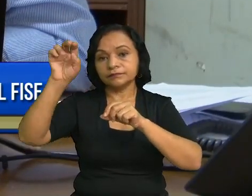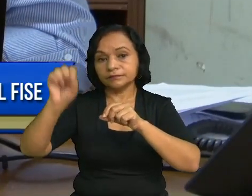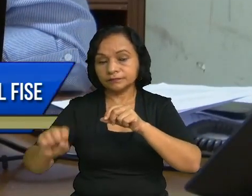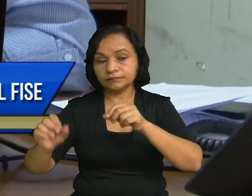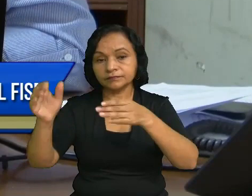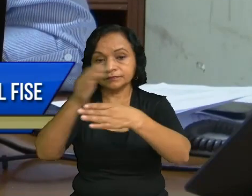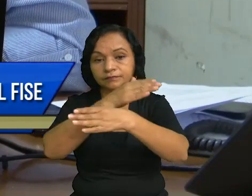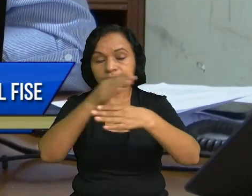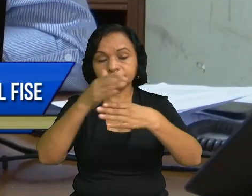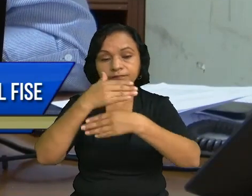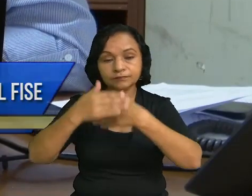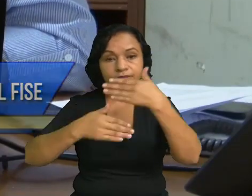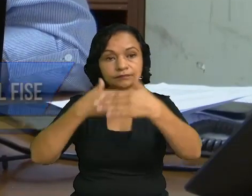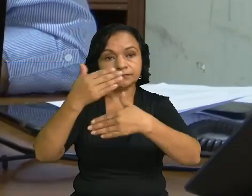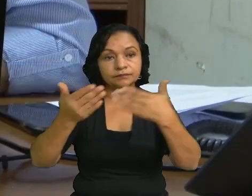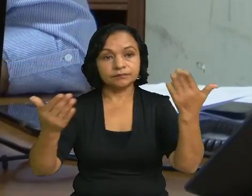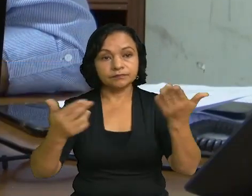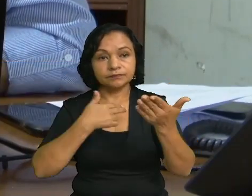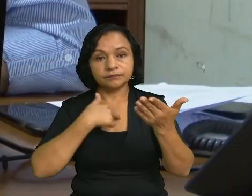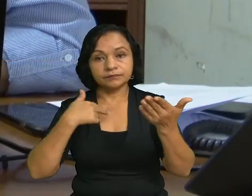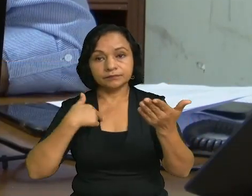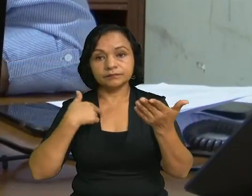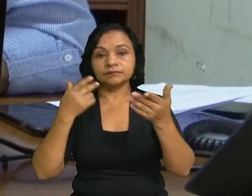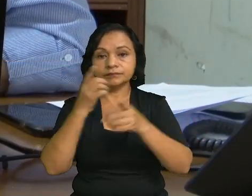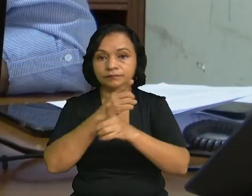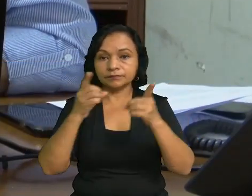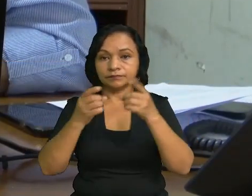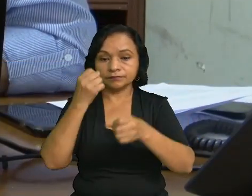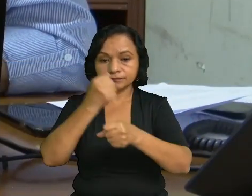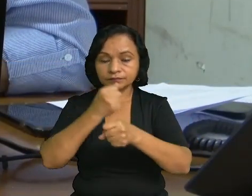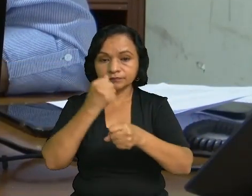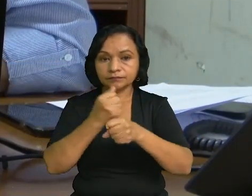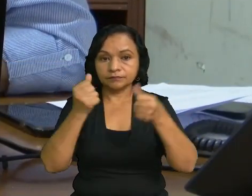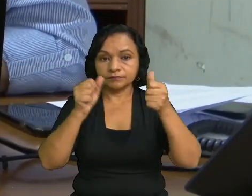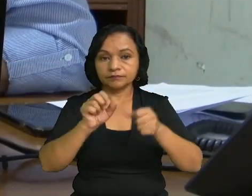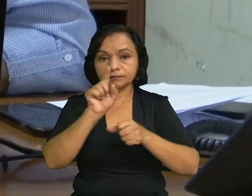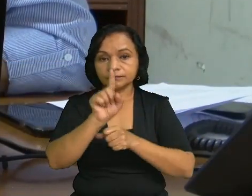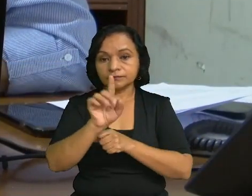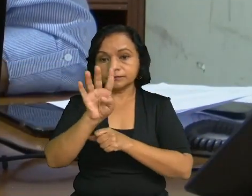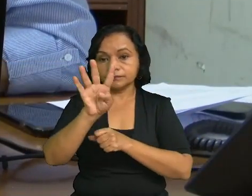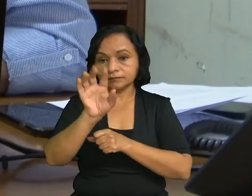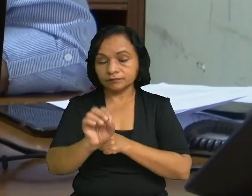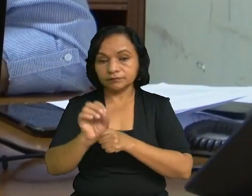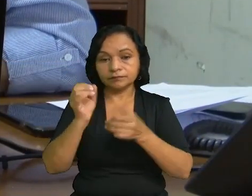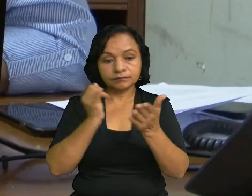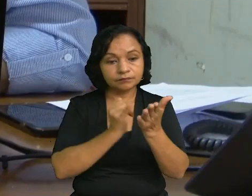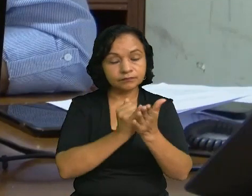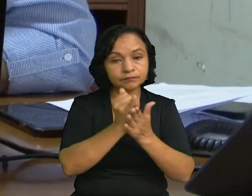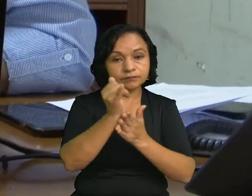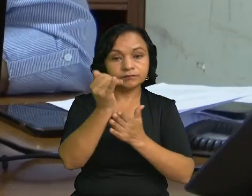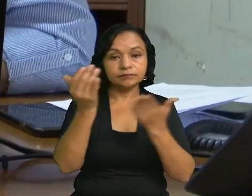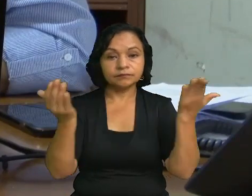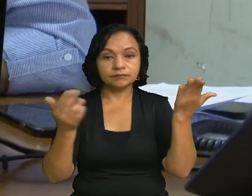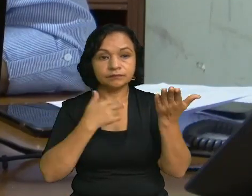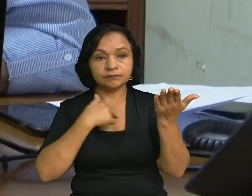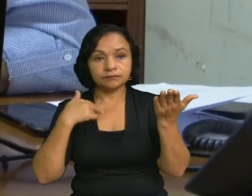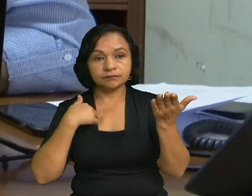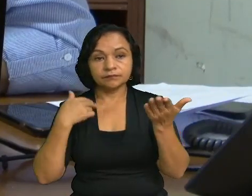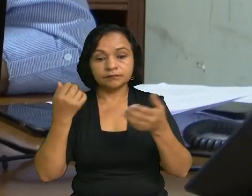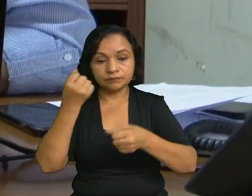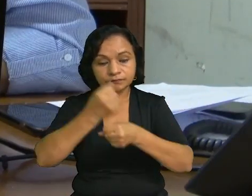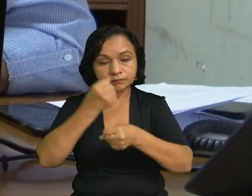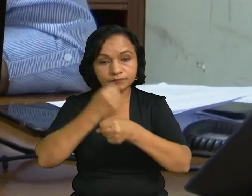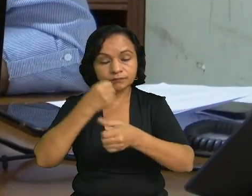territoriales de proceso se ha garantizado la elaboración y aprobación de 140 diagnósticos municipales y estrategias de fortalecimiento